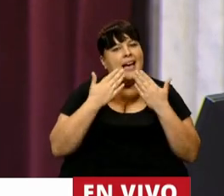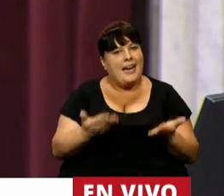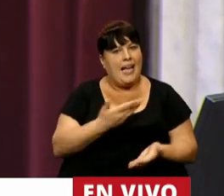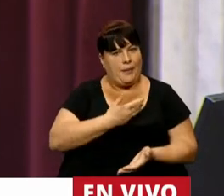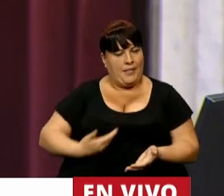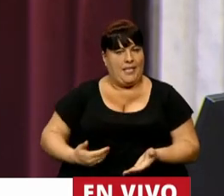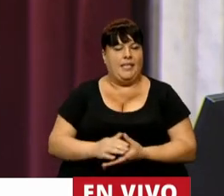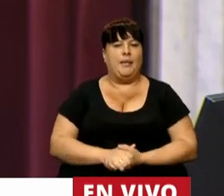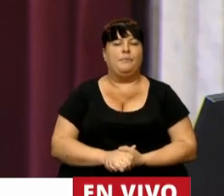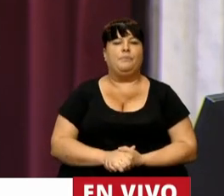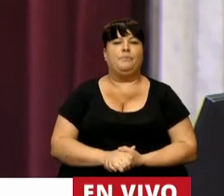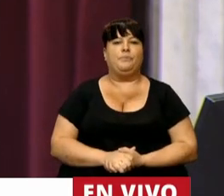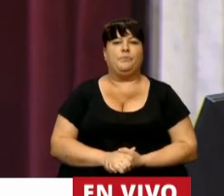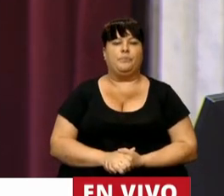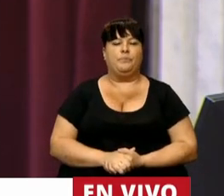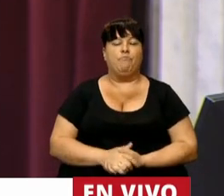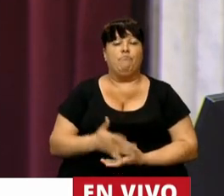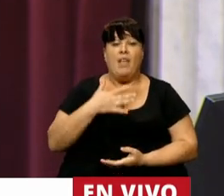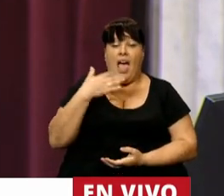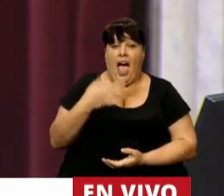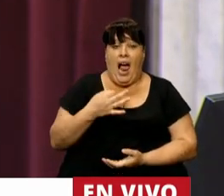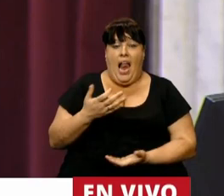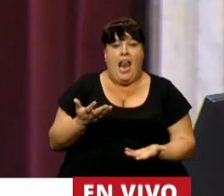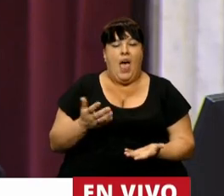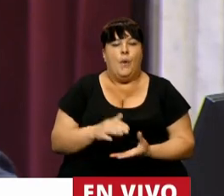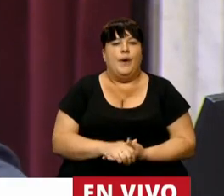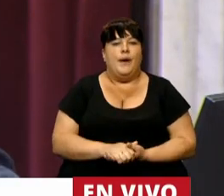Gracias, señor presidente. La verdad que